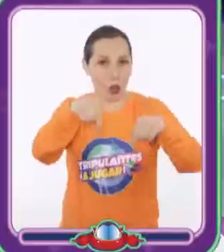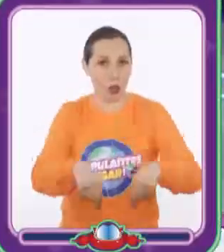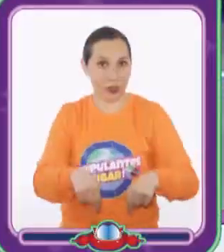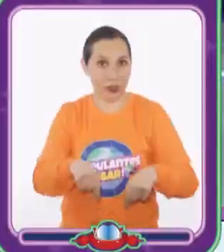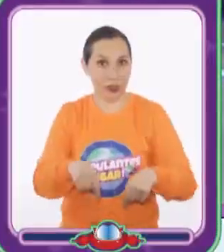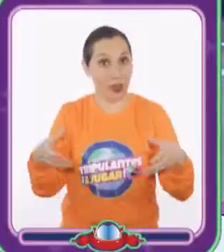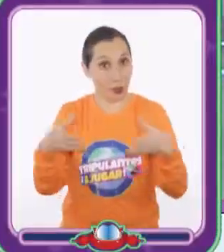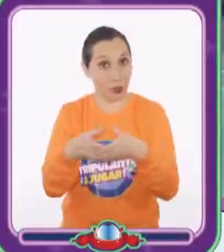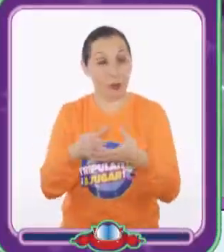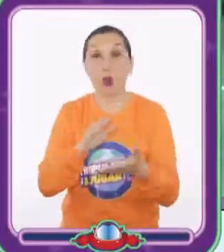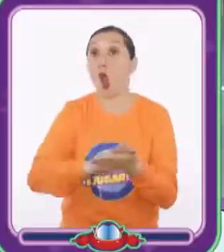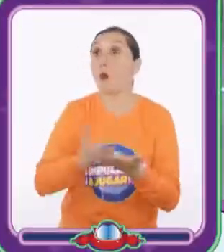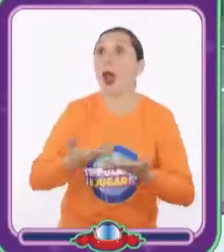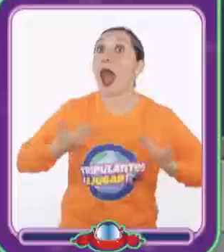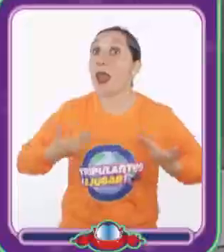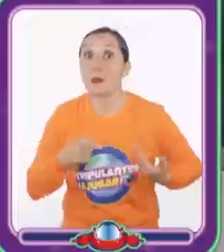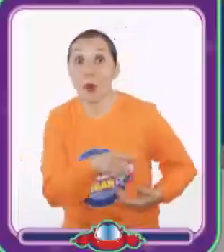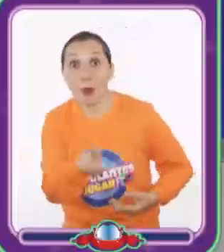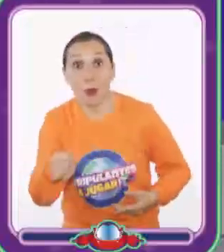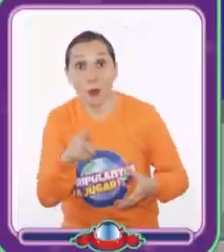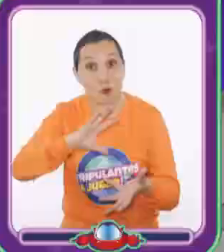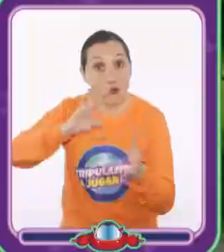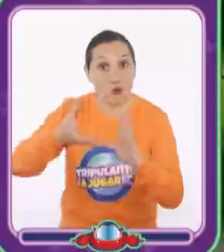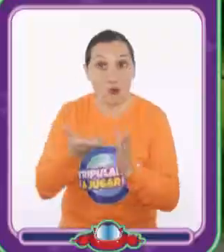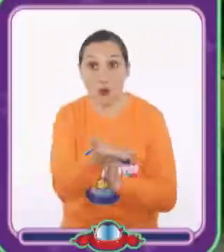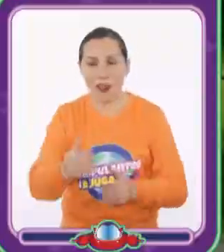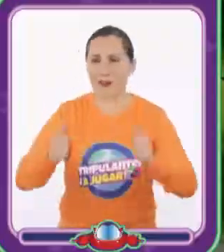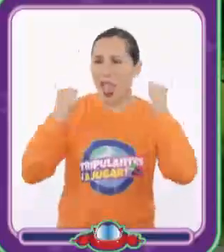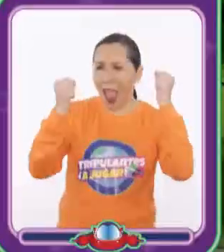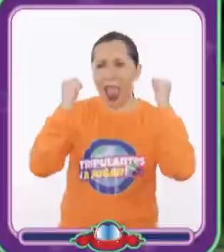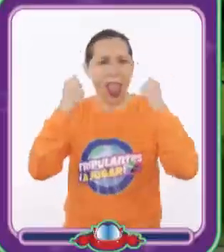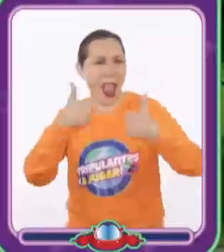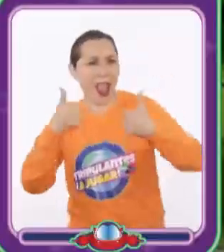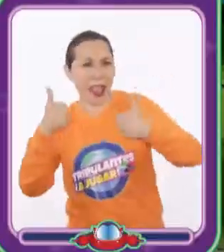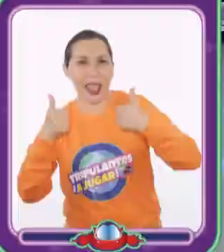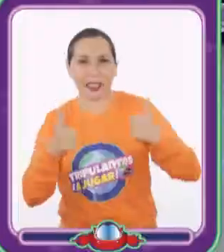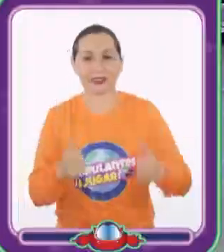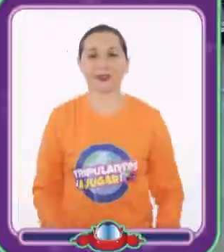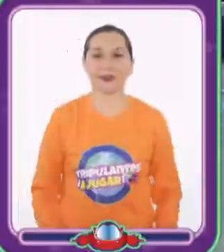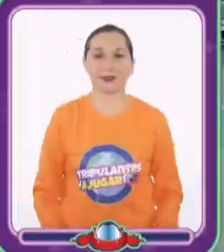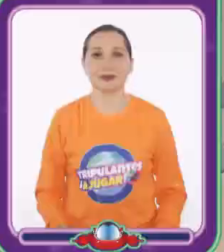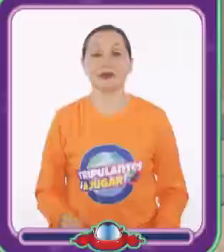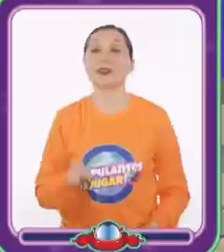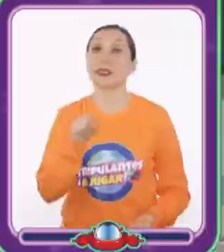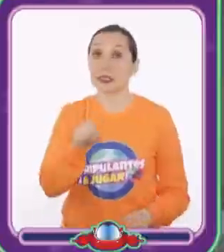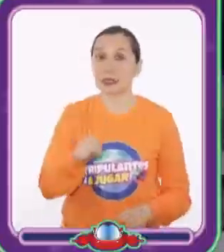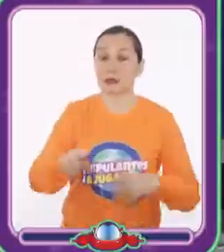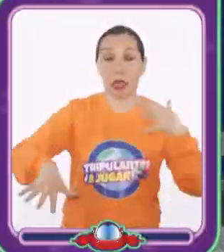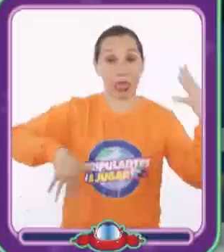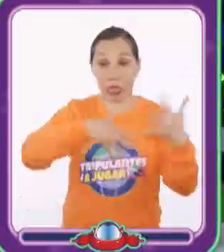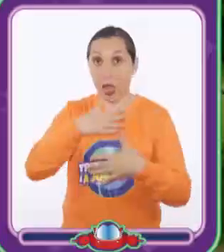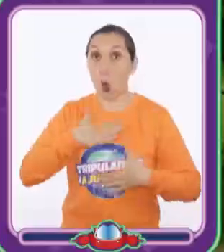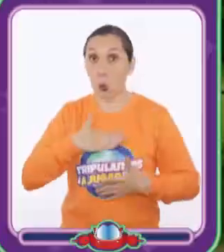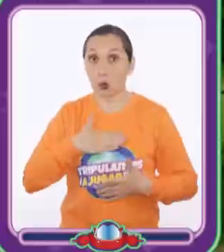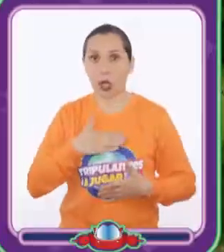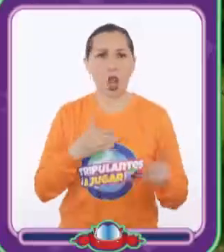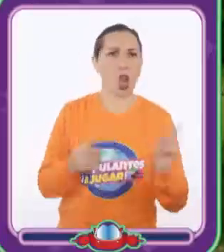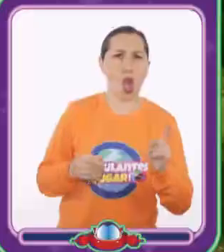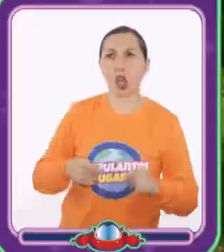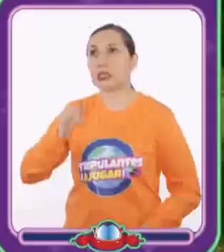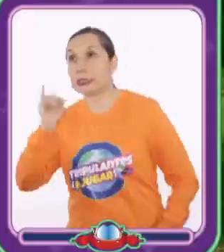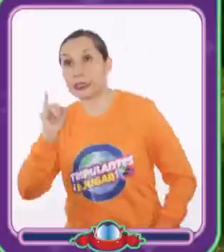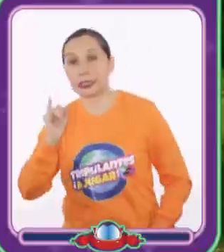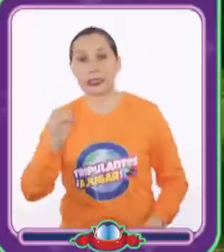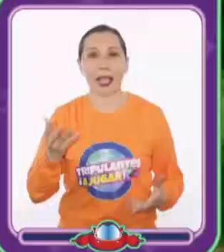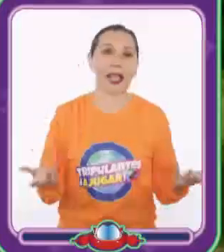hoy, tripulación. ¿Cómo está el ánimo, Tripulación Planeta? ¡Bien! ¡Ah, qué bueno! ¿Les gusta desordenar?